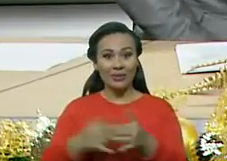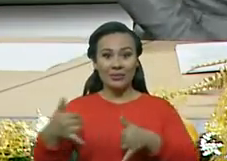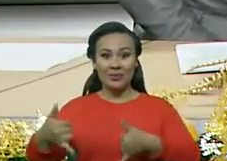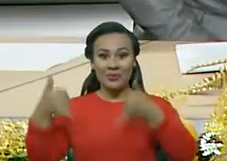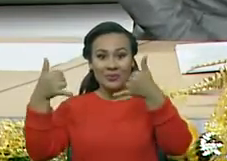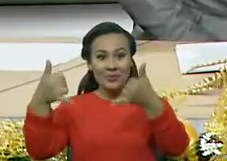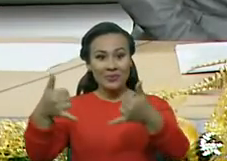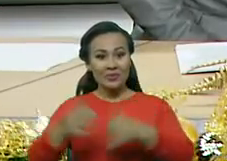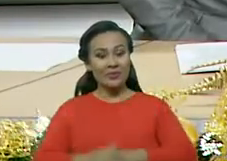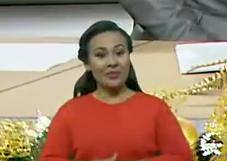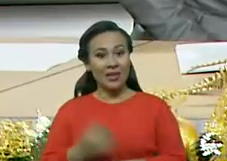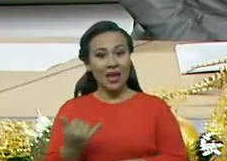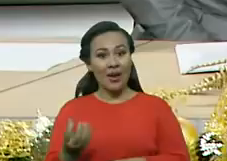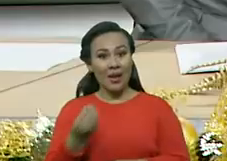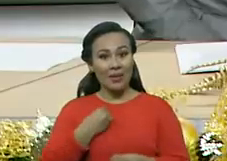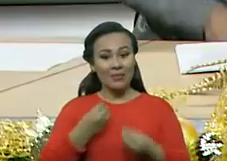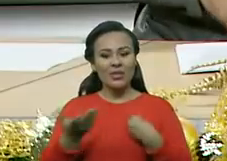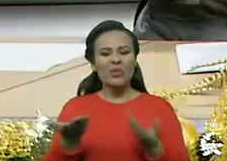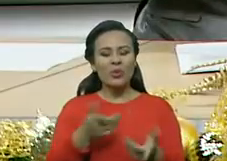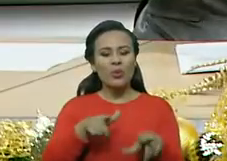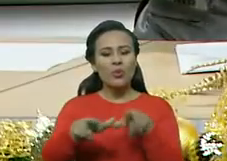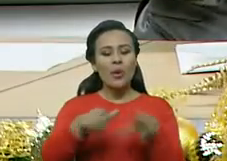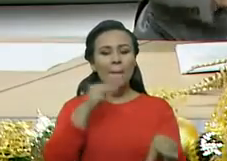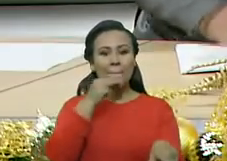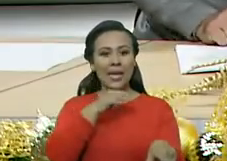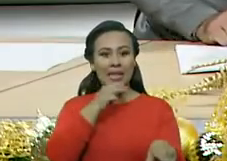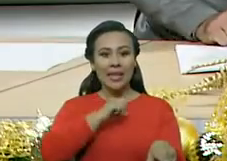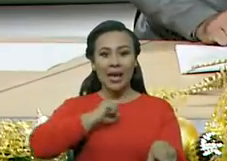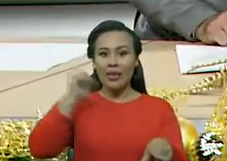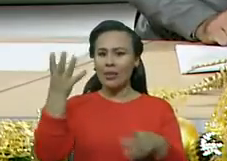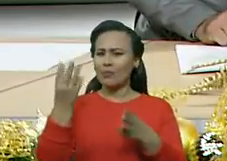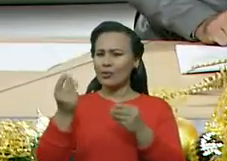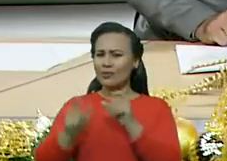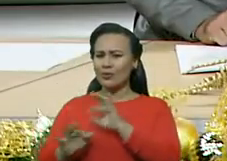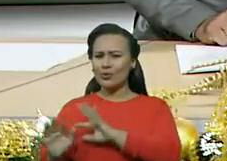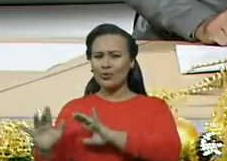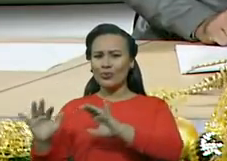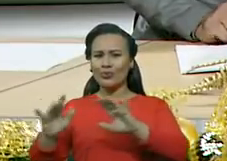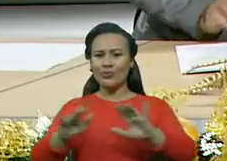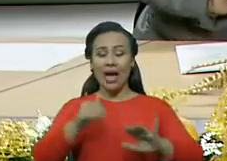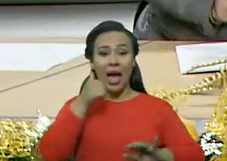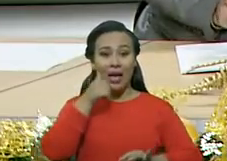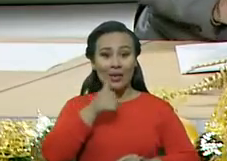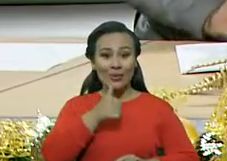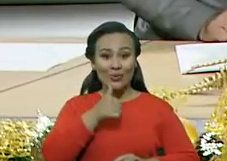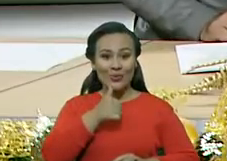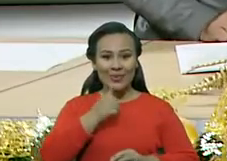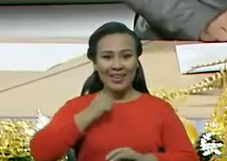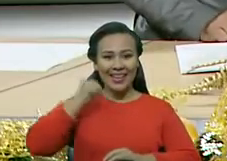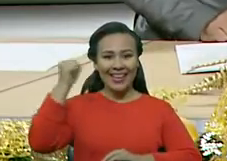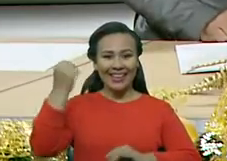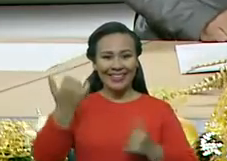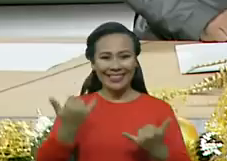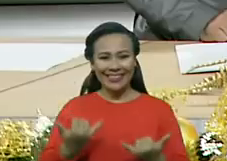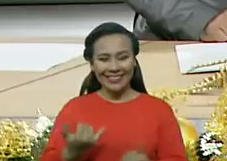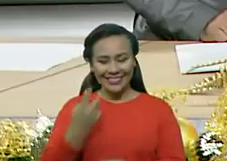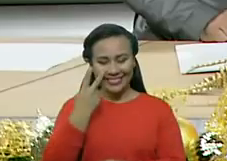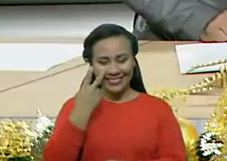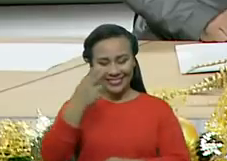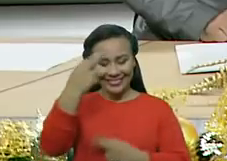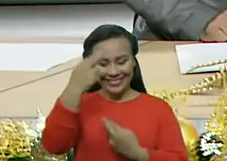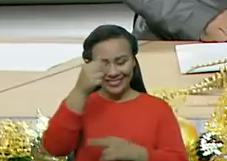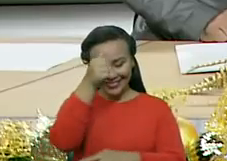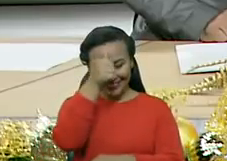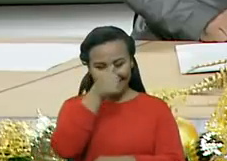al Delfín en el Estadio Jocay de Manta para el delirio de miles de hinchas azules. Así empezamos la noticia emisión